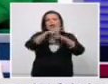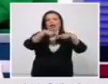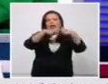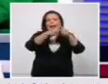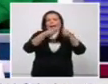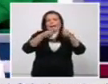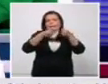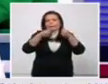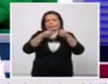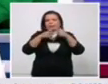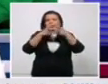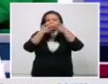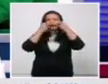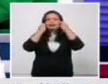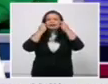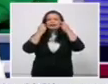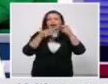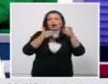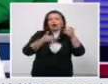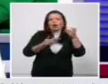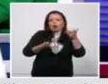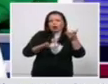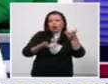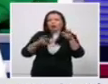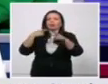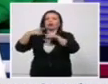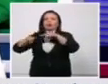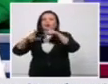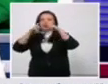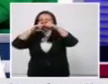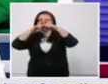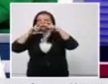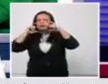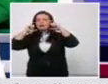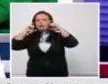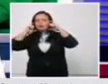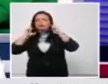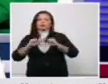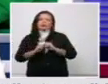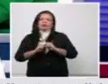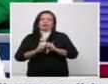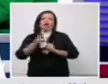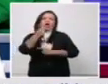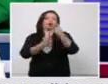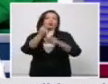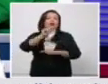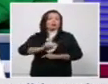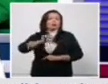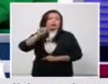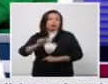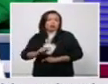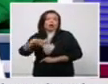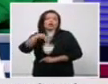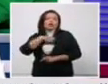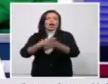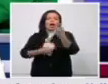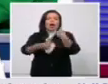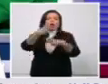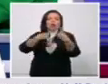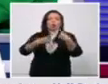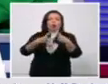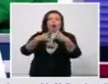42%. Hay unas que algunas personas la tienen que son de laboratorio, que son las que le llaman, se llaman así,